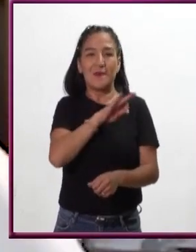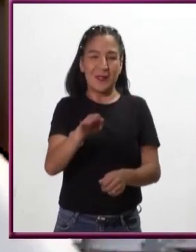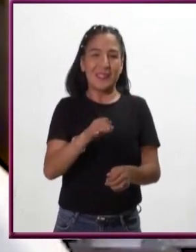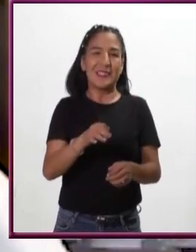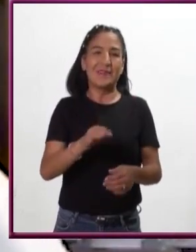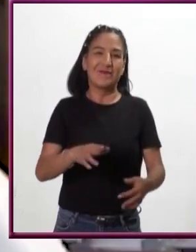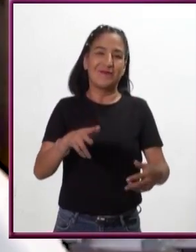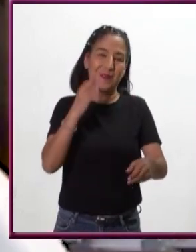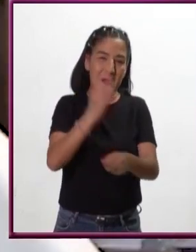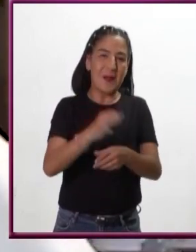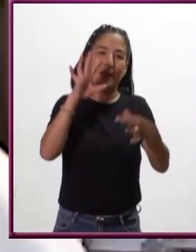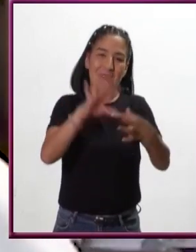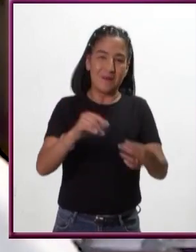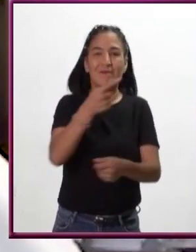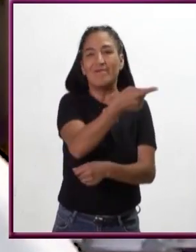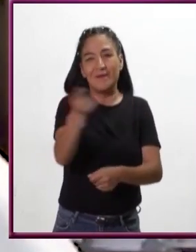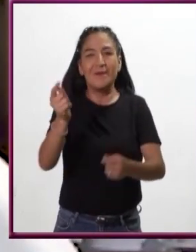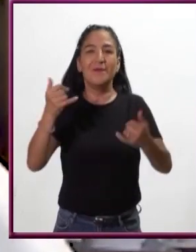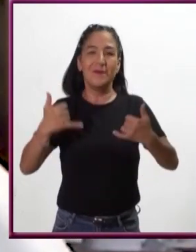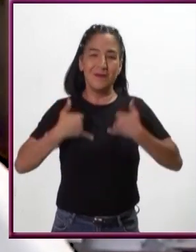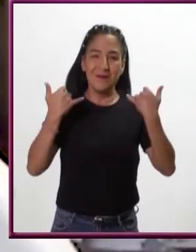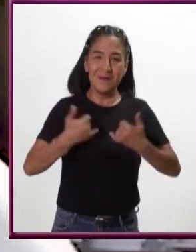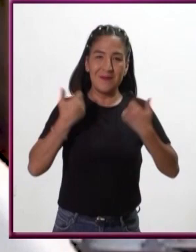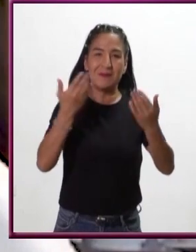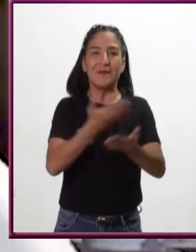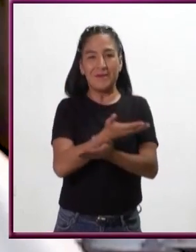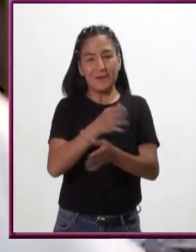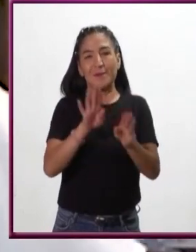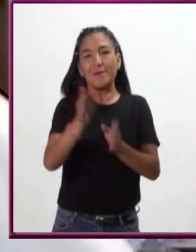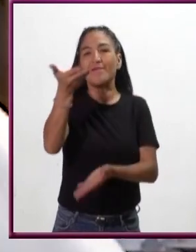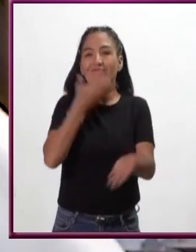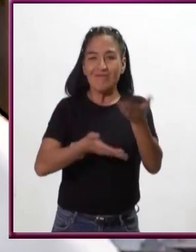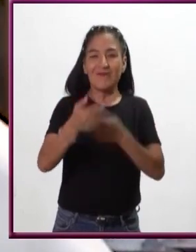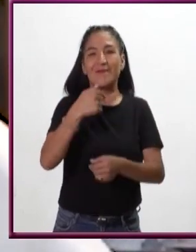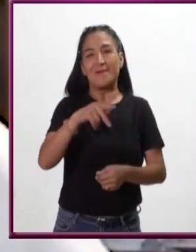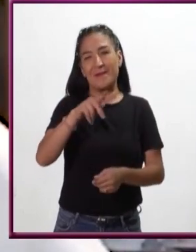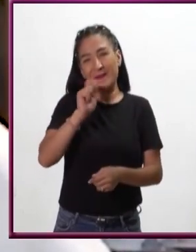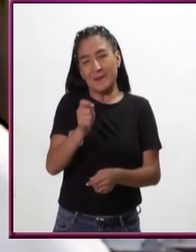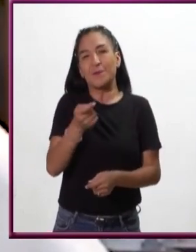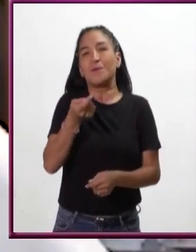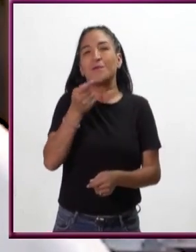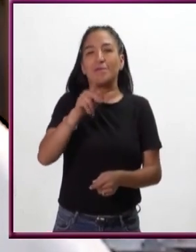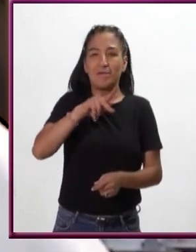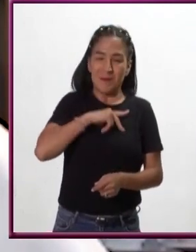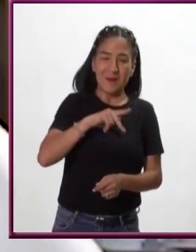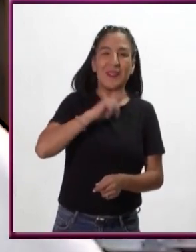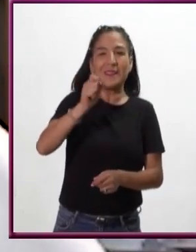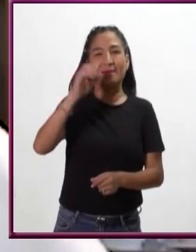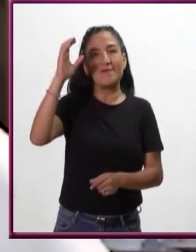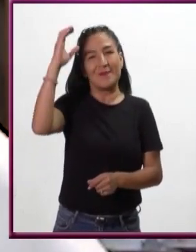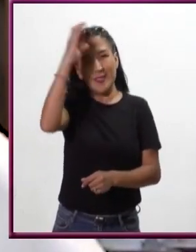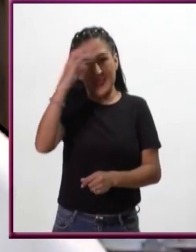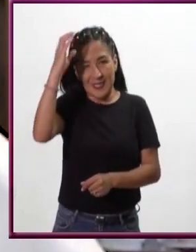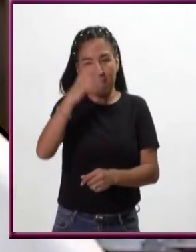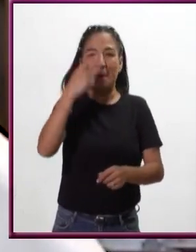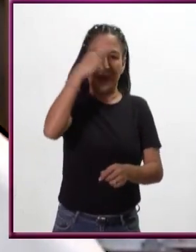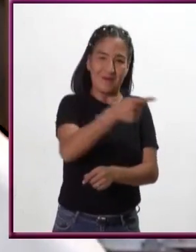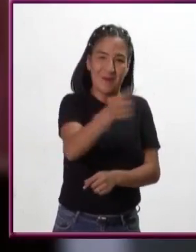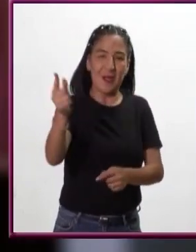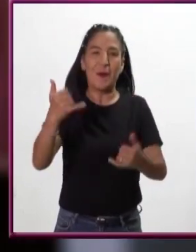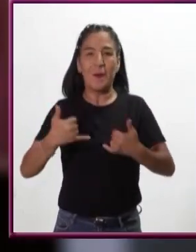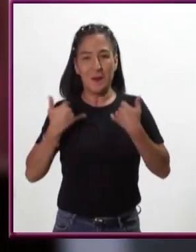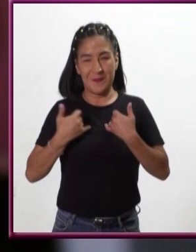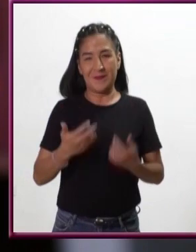poderme dirigir a los jóvenes y compartir un poquito de la ciencia con